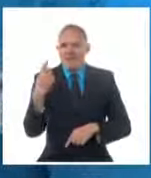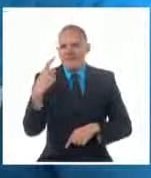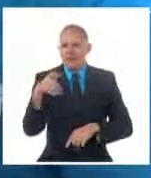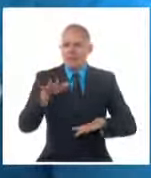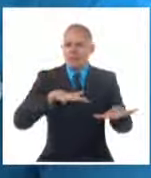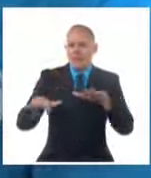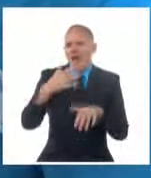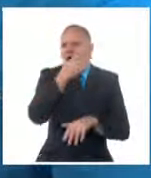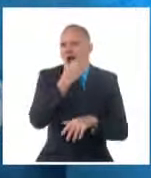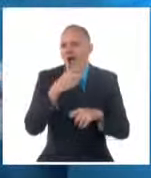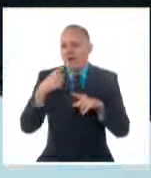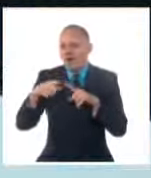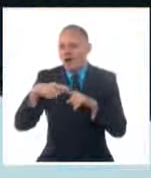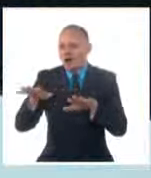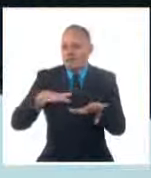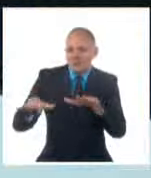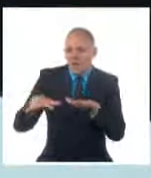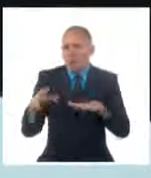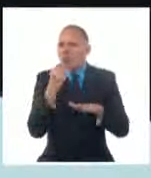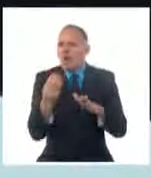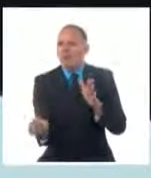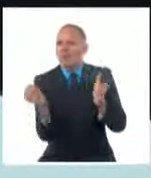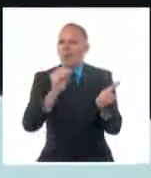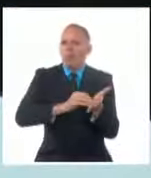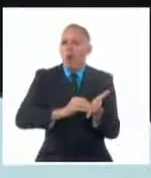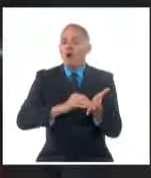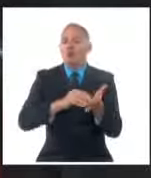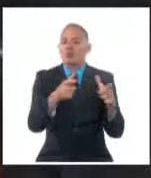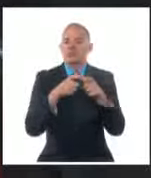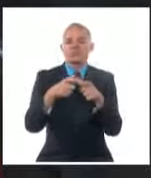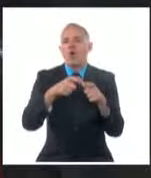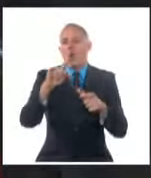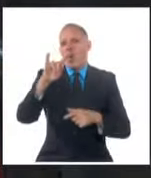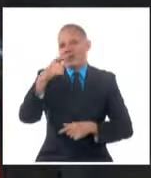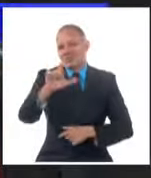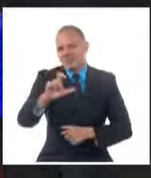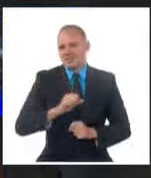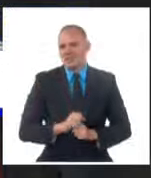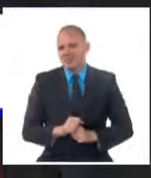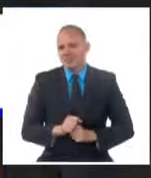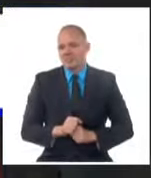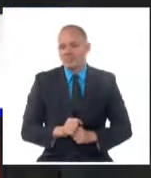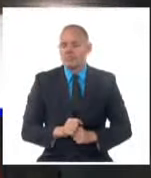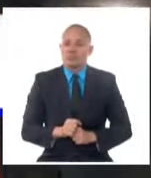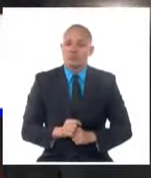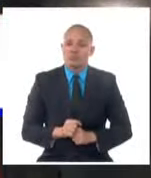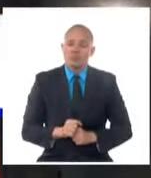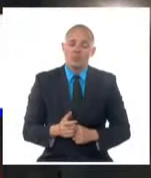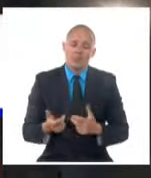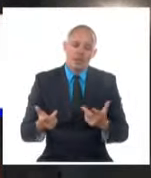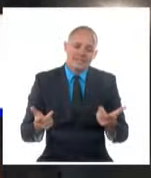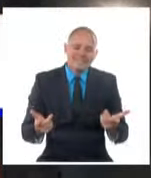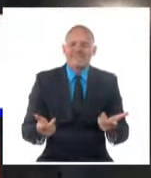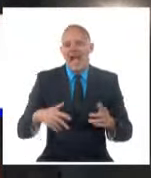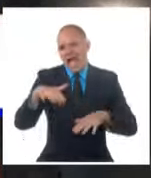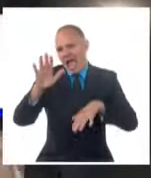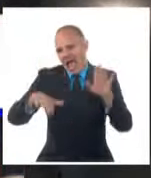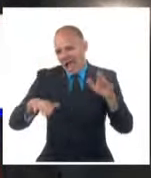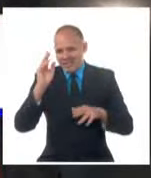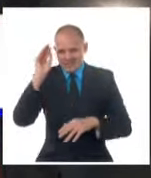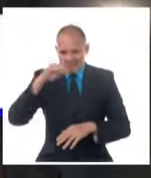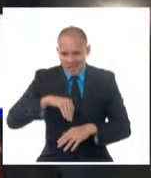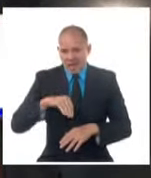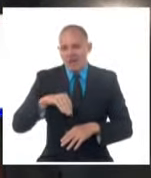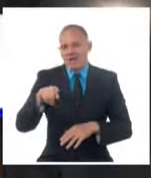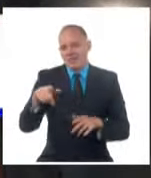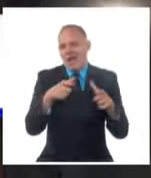el funcionamiento de los comités de base. Si el contenido de la reunión no es atractivo, si en el contenido de la reunión no se